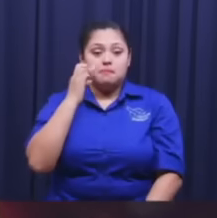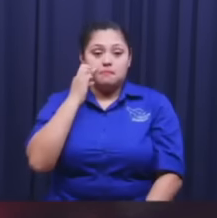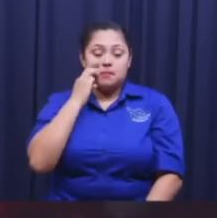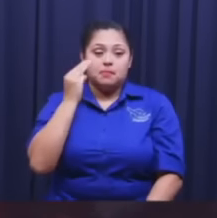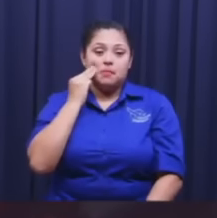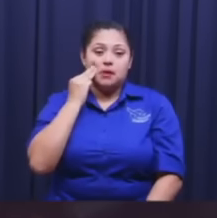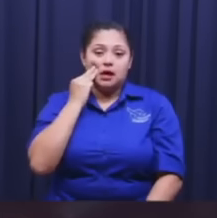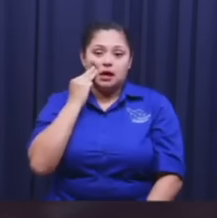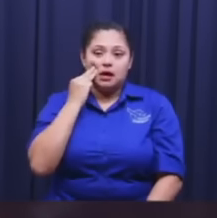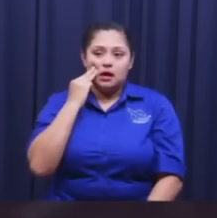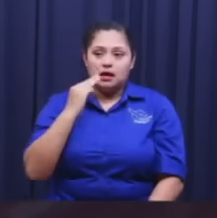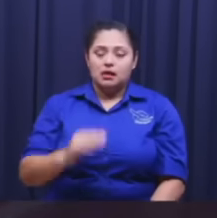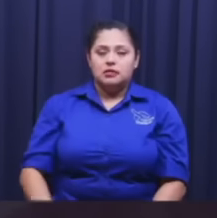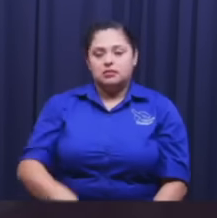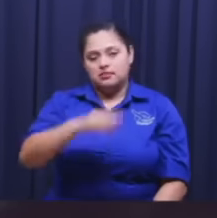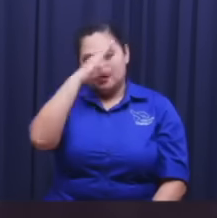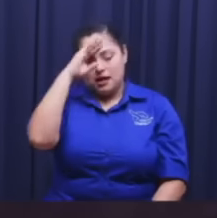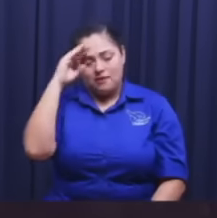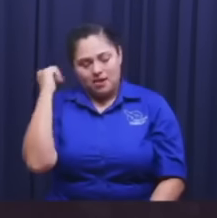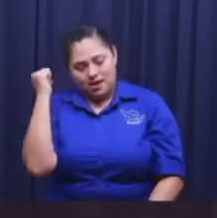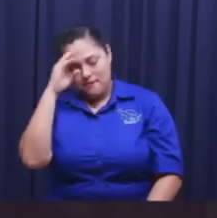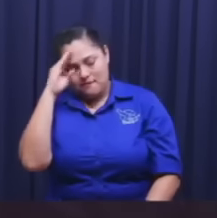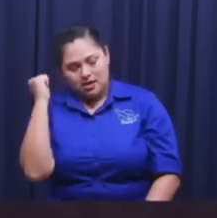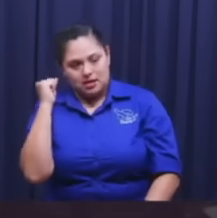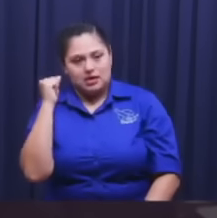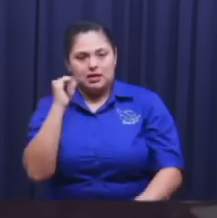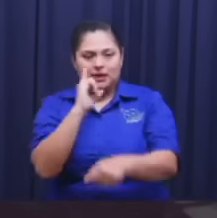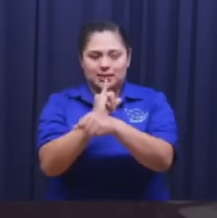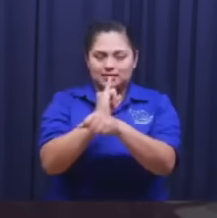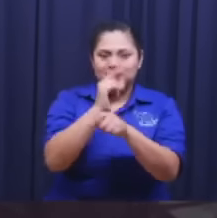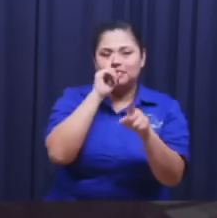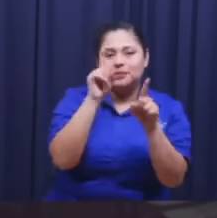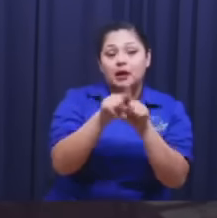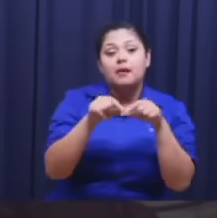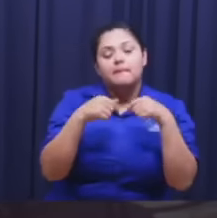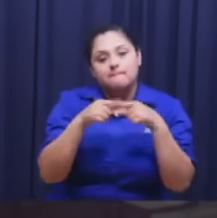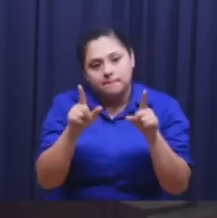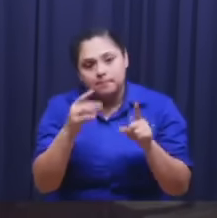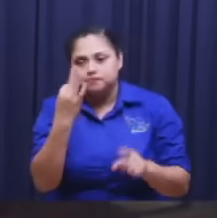la familia, al Señor también, pero ellos